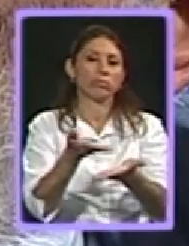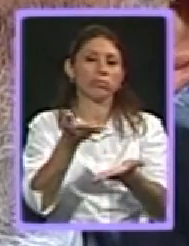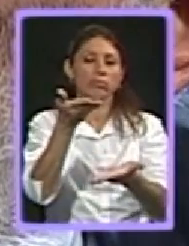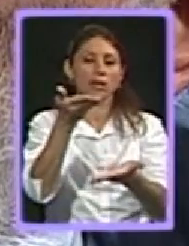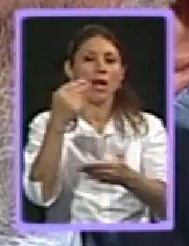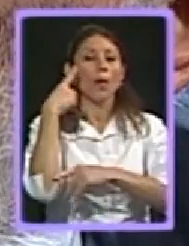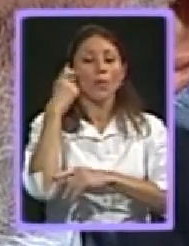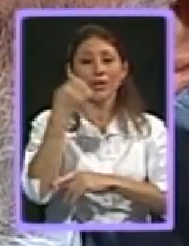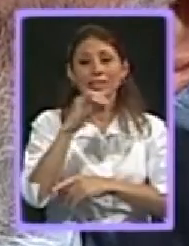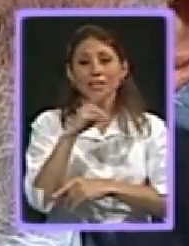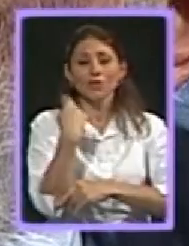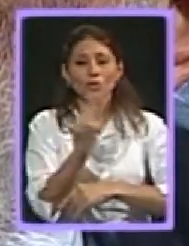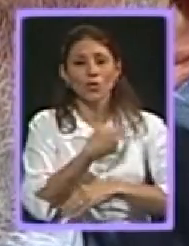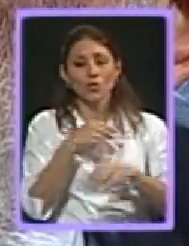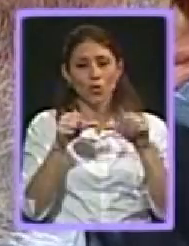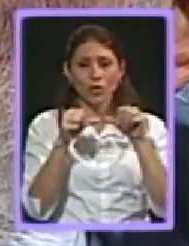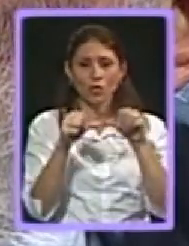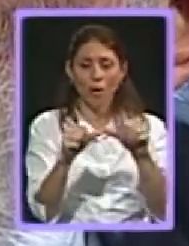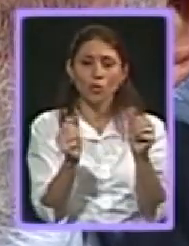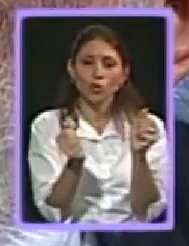que continuemos con déficits,